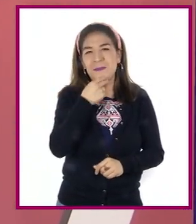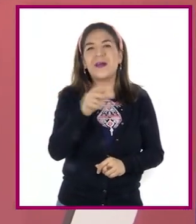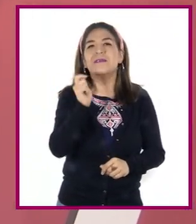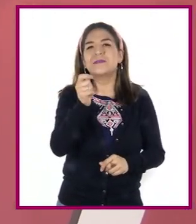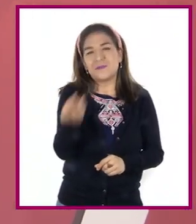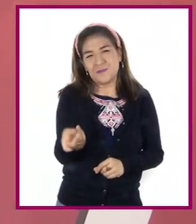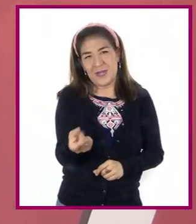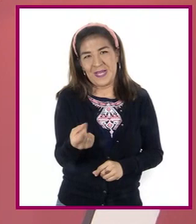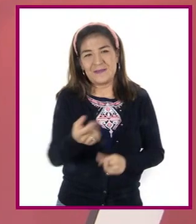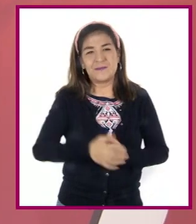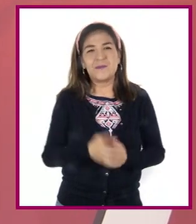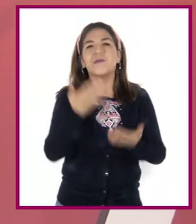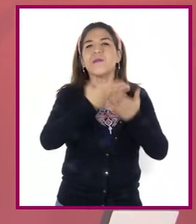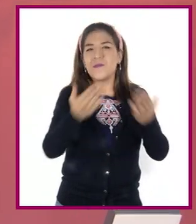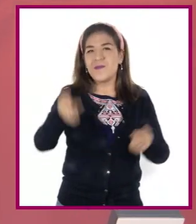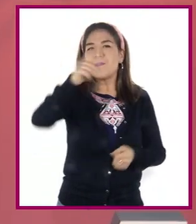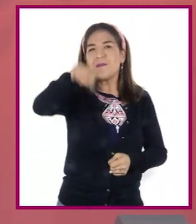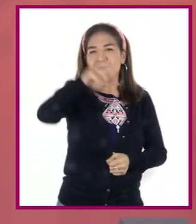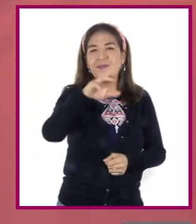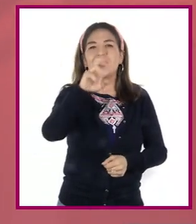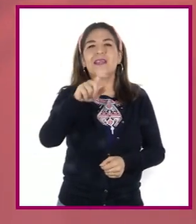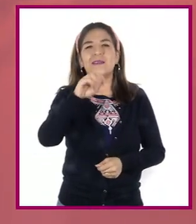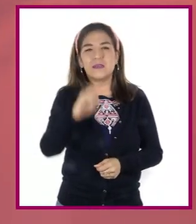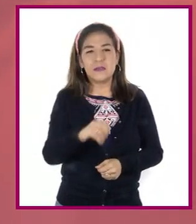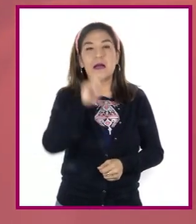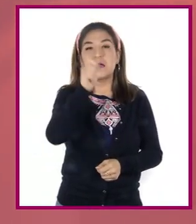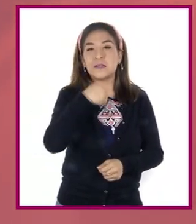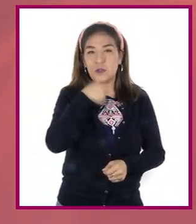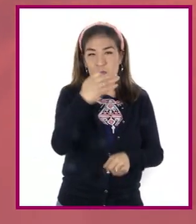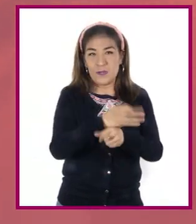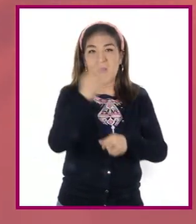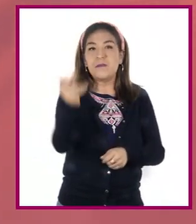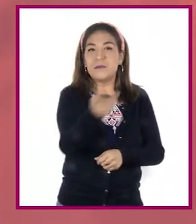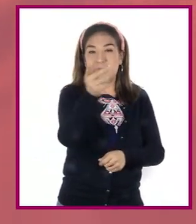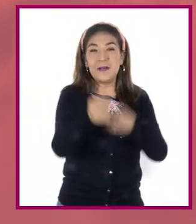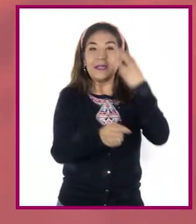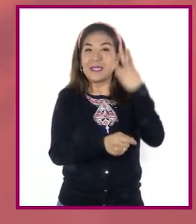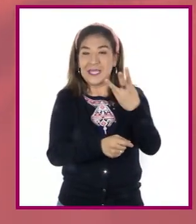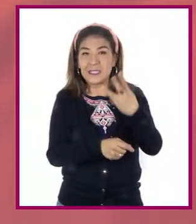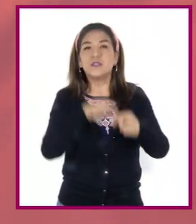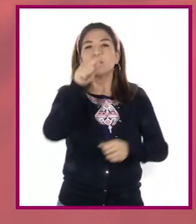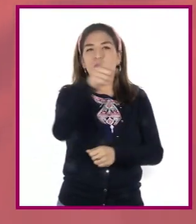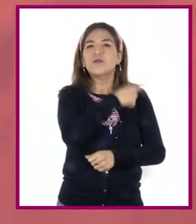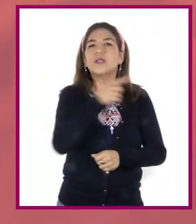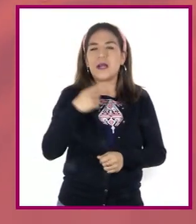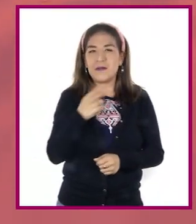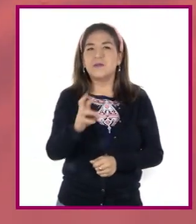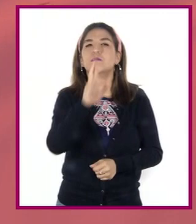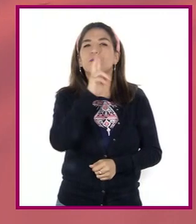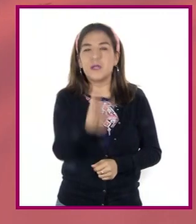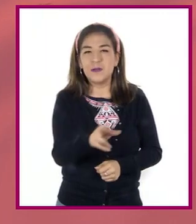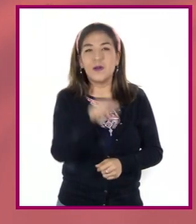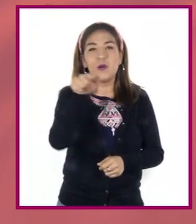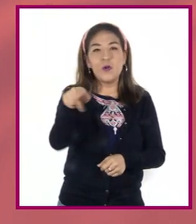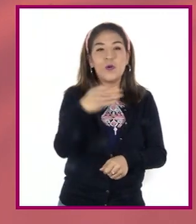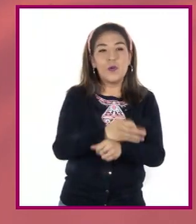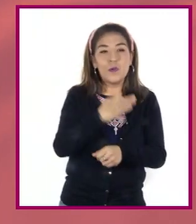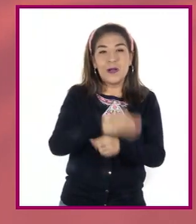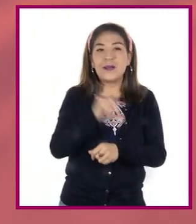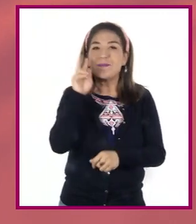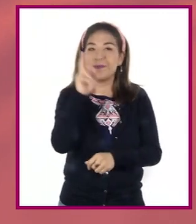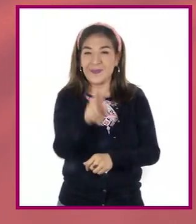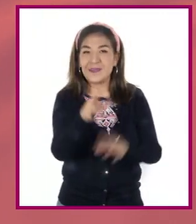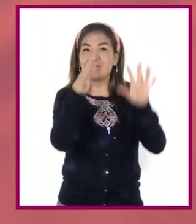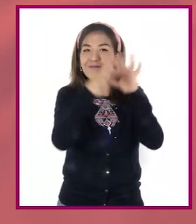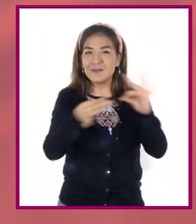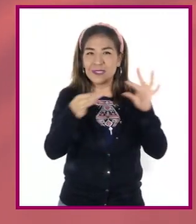Ahora les propongo un reto. Les voy a plantear 3 preguntas y quiero que las respondan tomando en cuenta lo que acaban no solo de